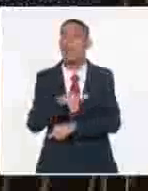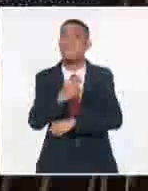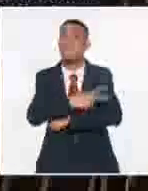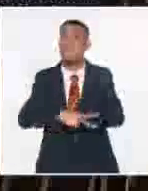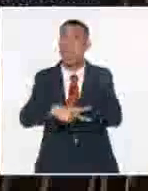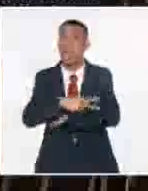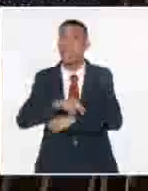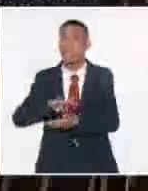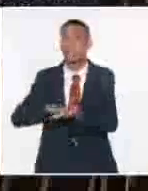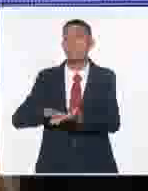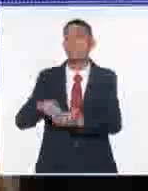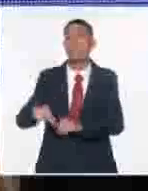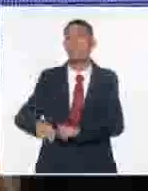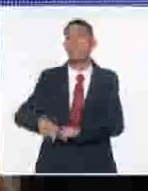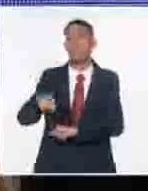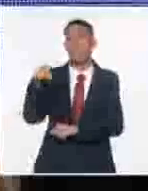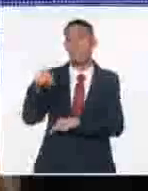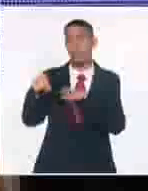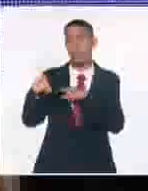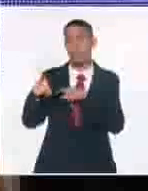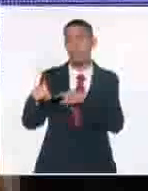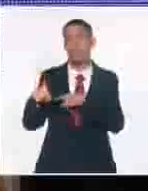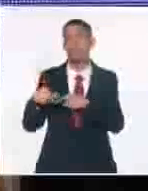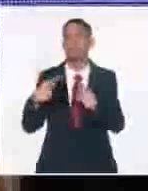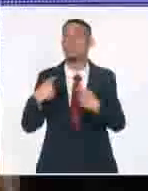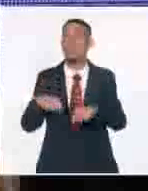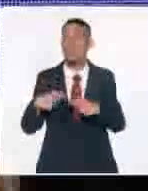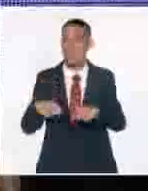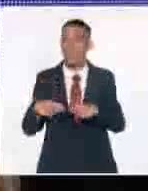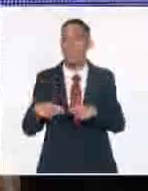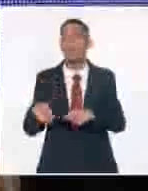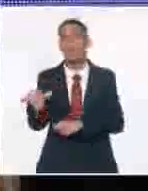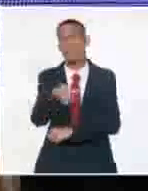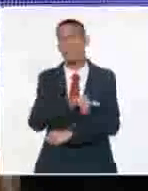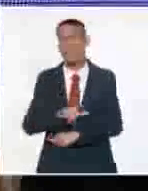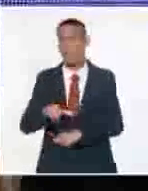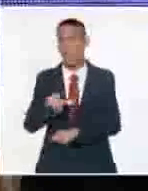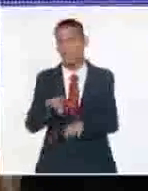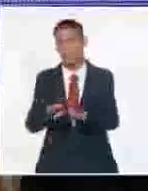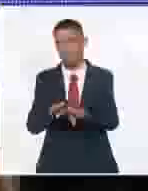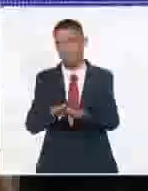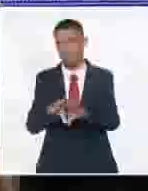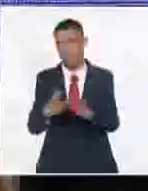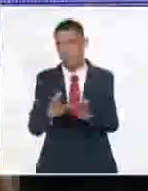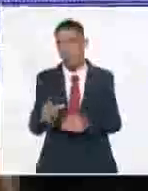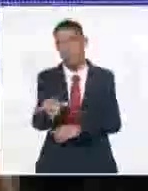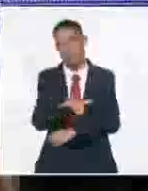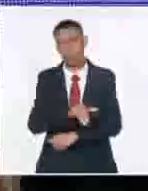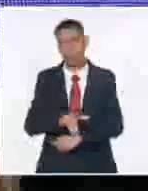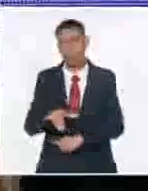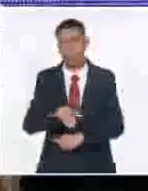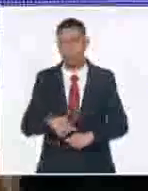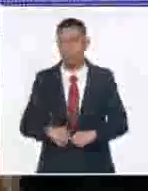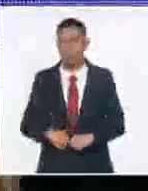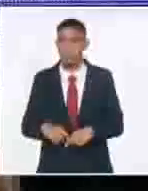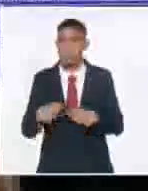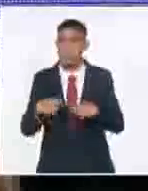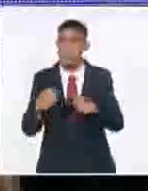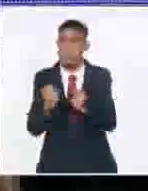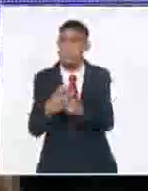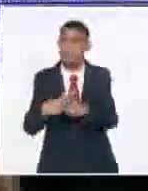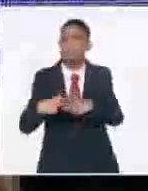en materia de una insuficiente representación geográfica, que amplíe la condición de